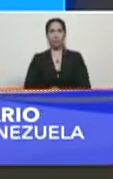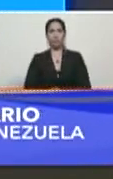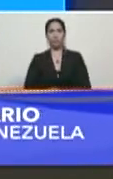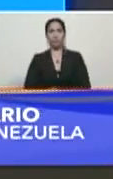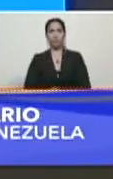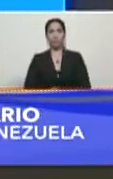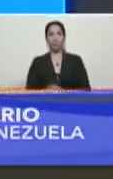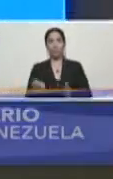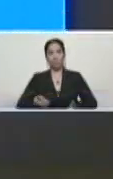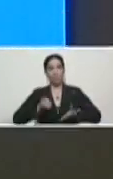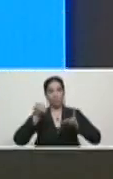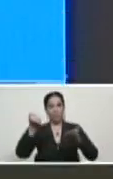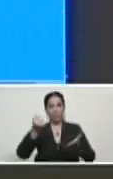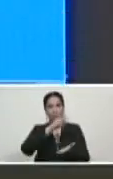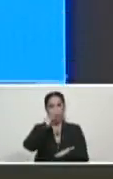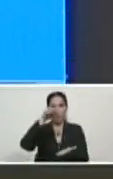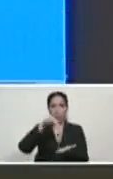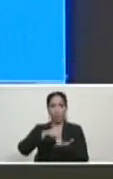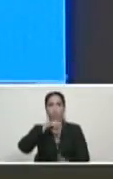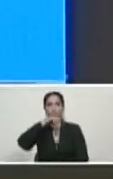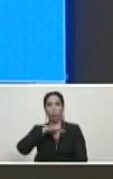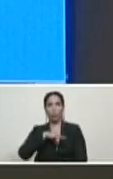del Premio Nacional de la Historia,